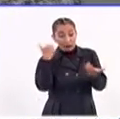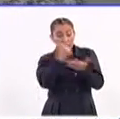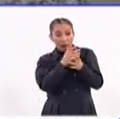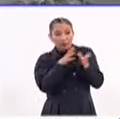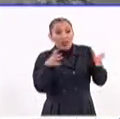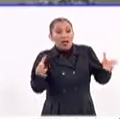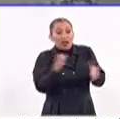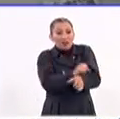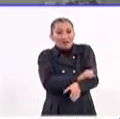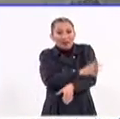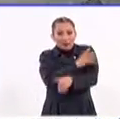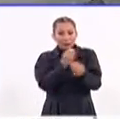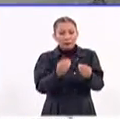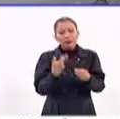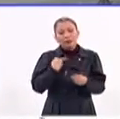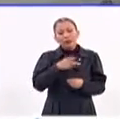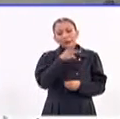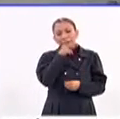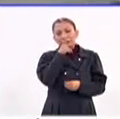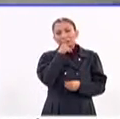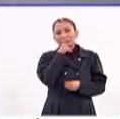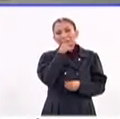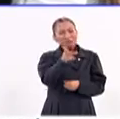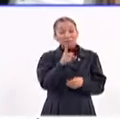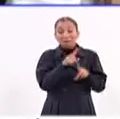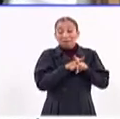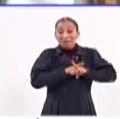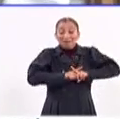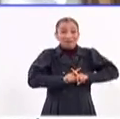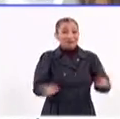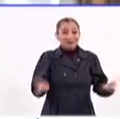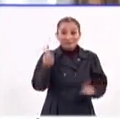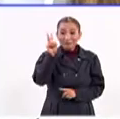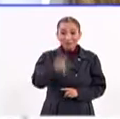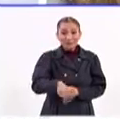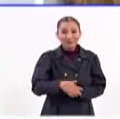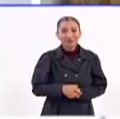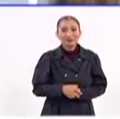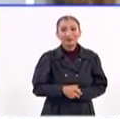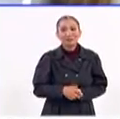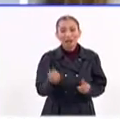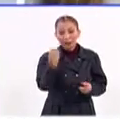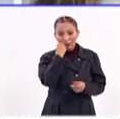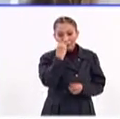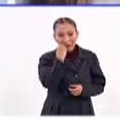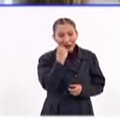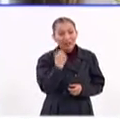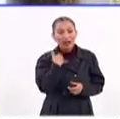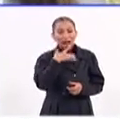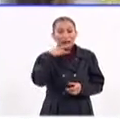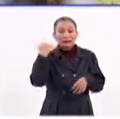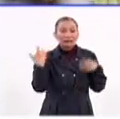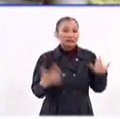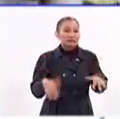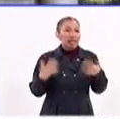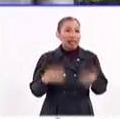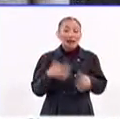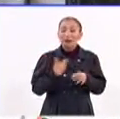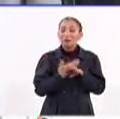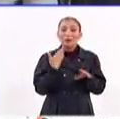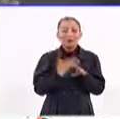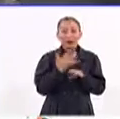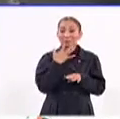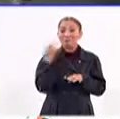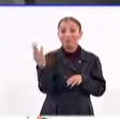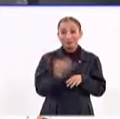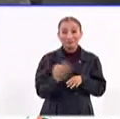demasiado. Pero las palabras son totalmente distintas, la comida, el picante también, pero es muy,